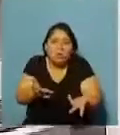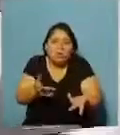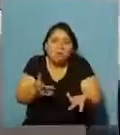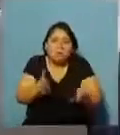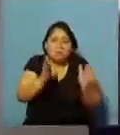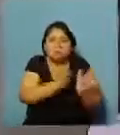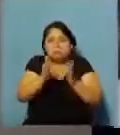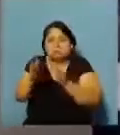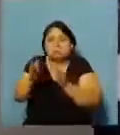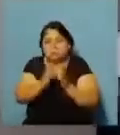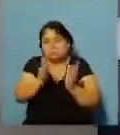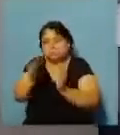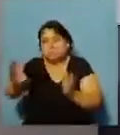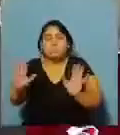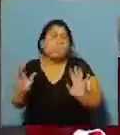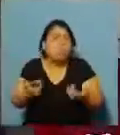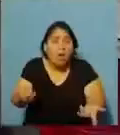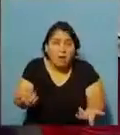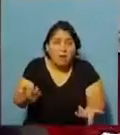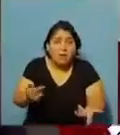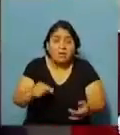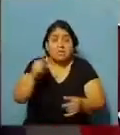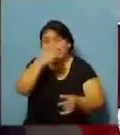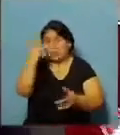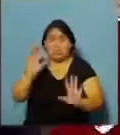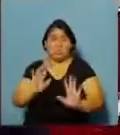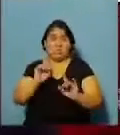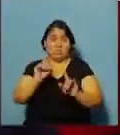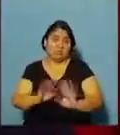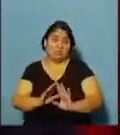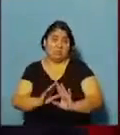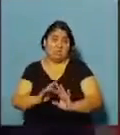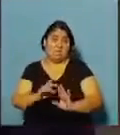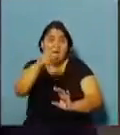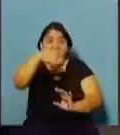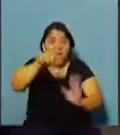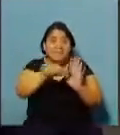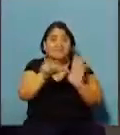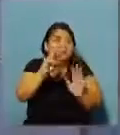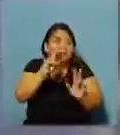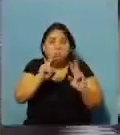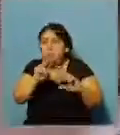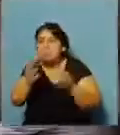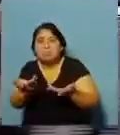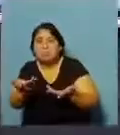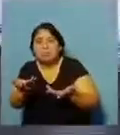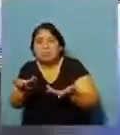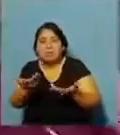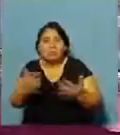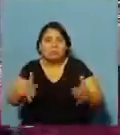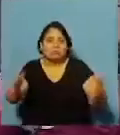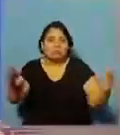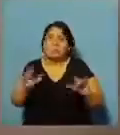en nacional. Estamos acá en pleno centro y no llegan los talles muy